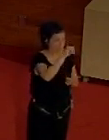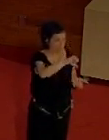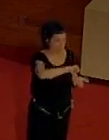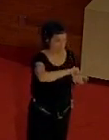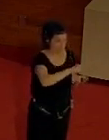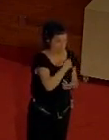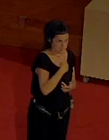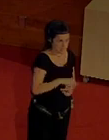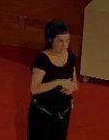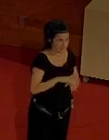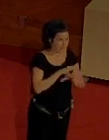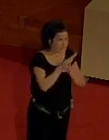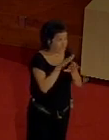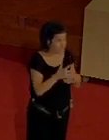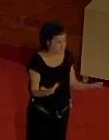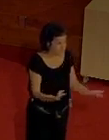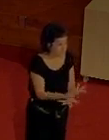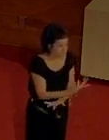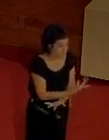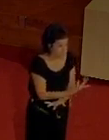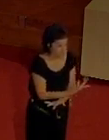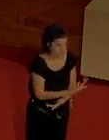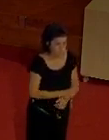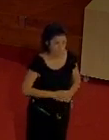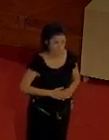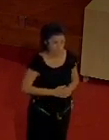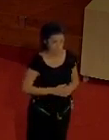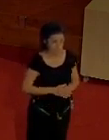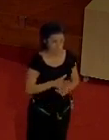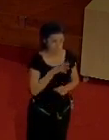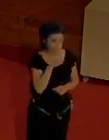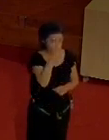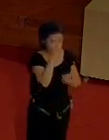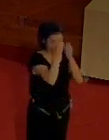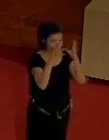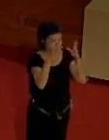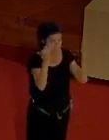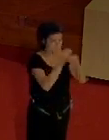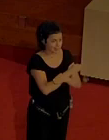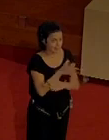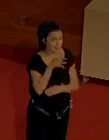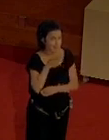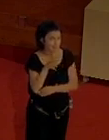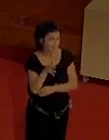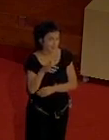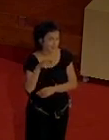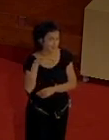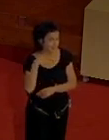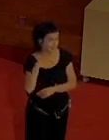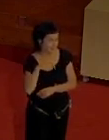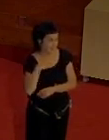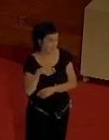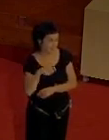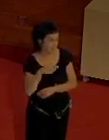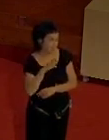nos ha salido mal el juego porque Putin no quiere jugar a nuestro juego y porque x jin